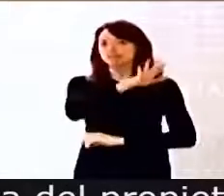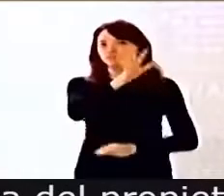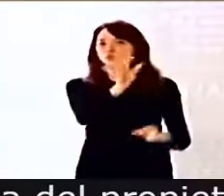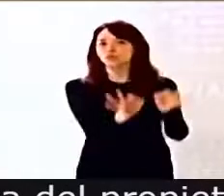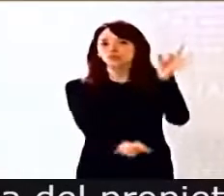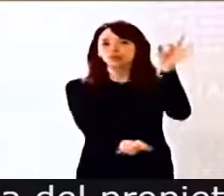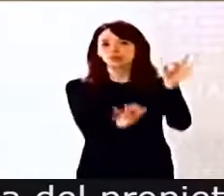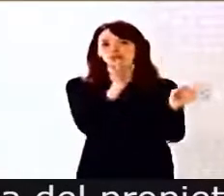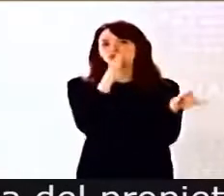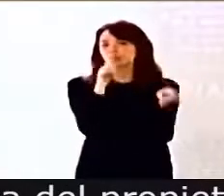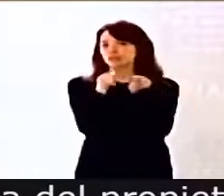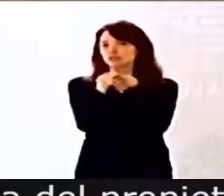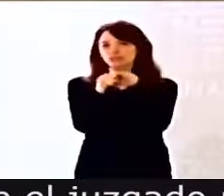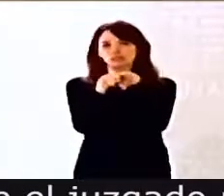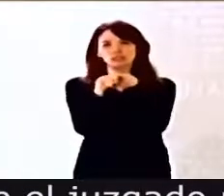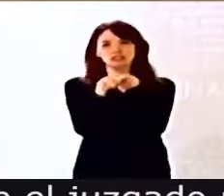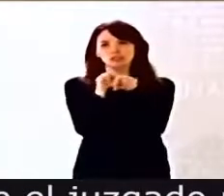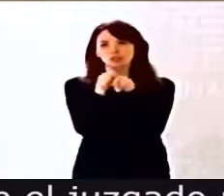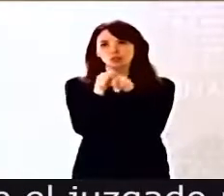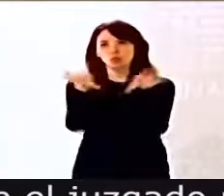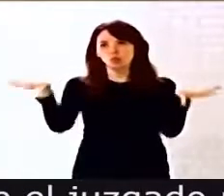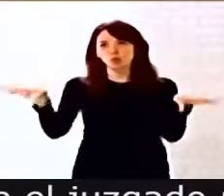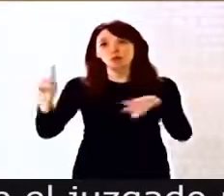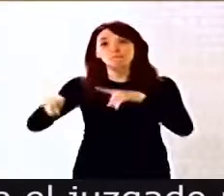por calumnia y desvelación de secretos